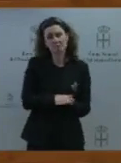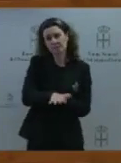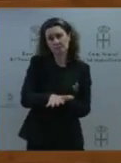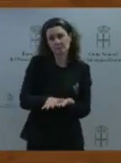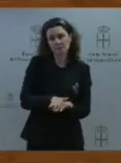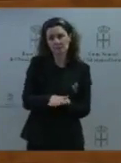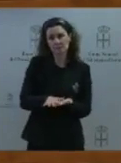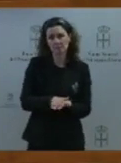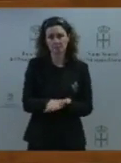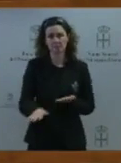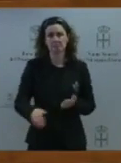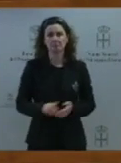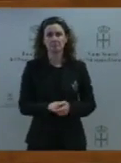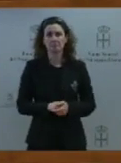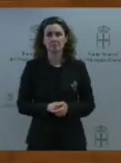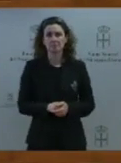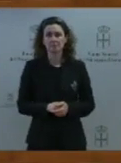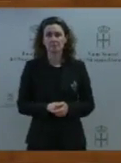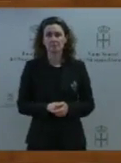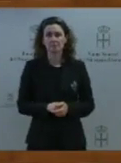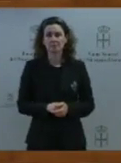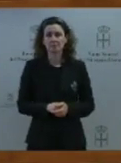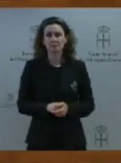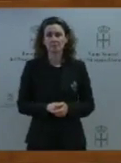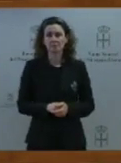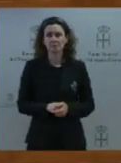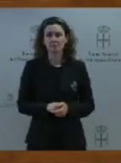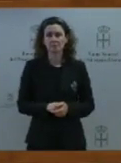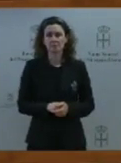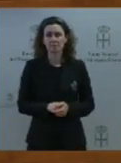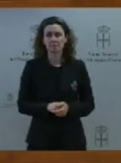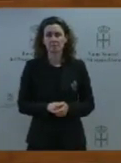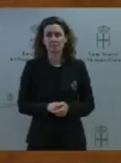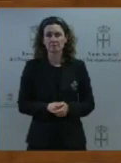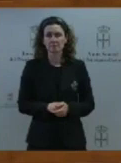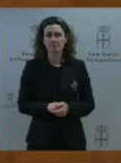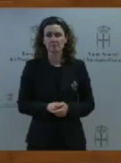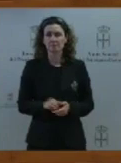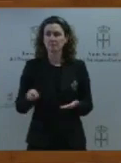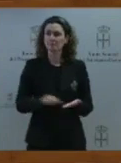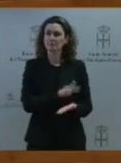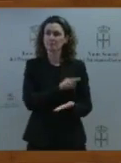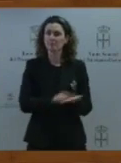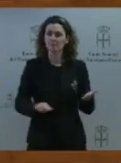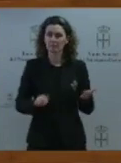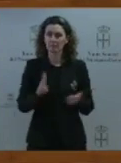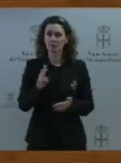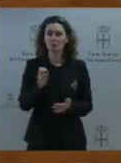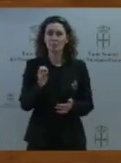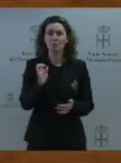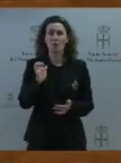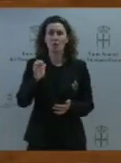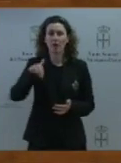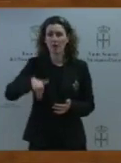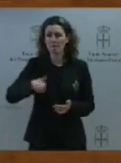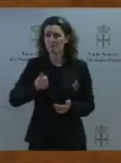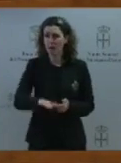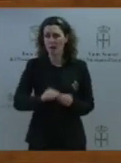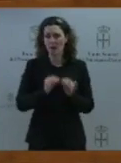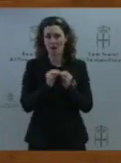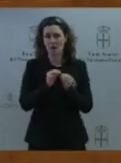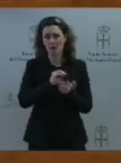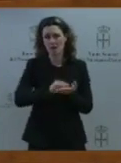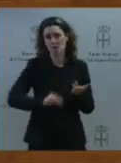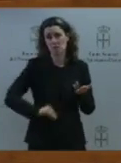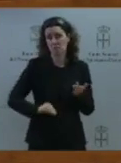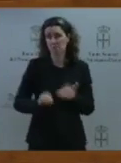les digo es que toca derogar estos poemas porque están mal hechos porque no se contó con Los Pescadores y lo que tenemos que